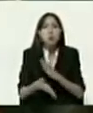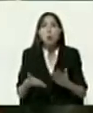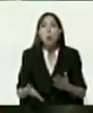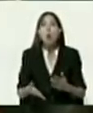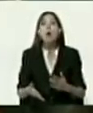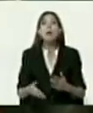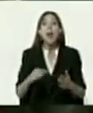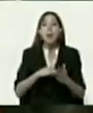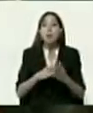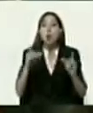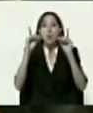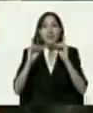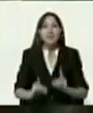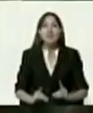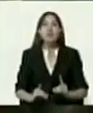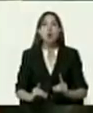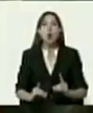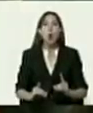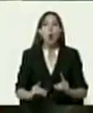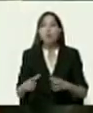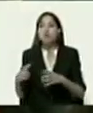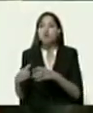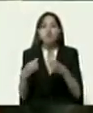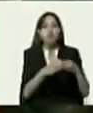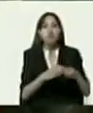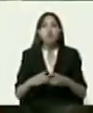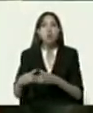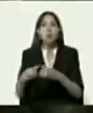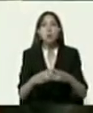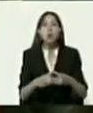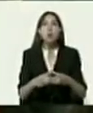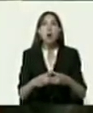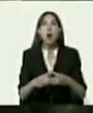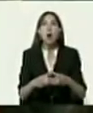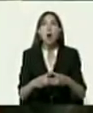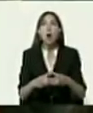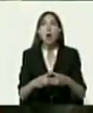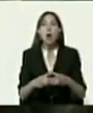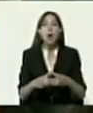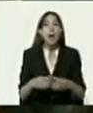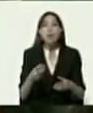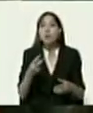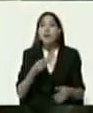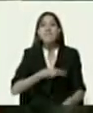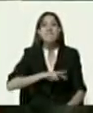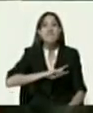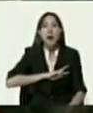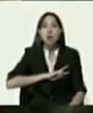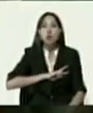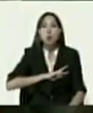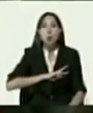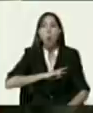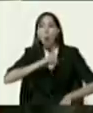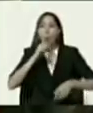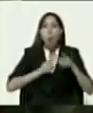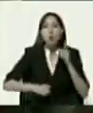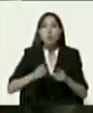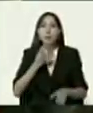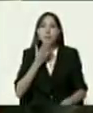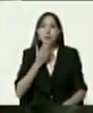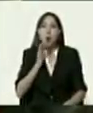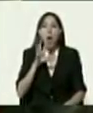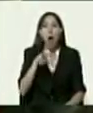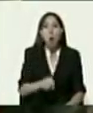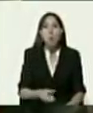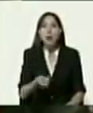medidas coercitivas unilaterales. No hay excepciones, es falso que haya excepciones para la compra de medicamentos,